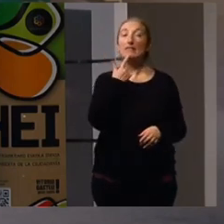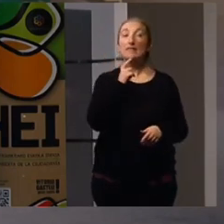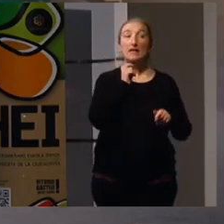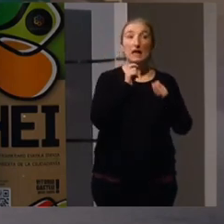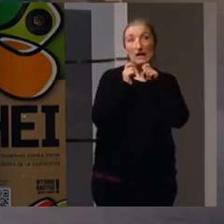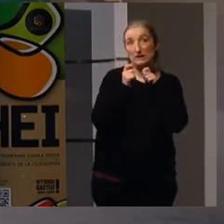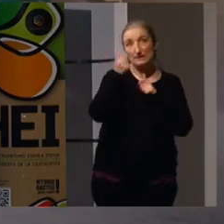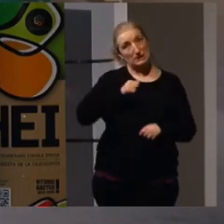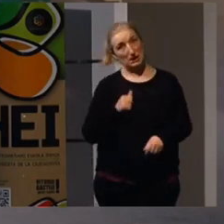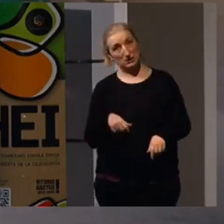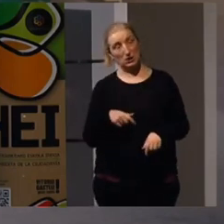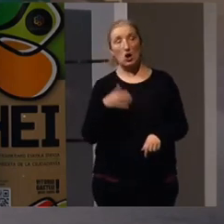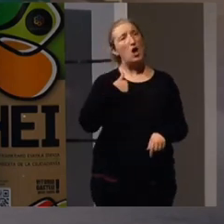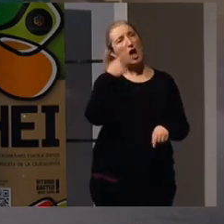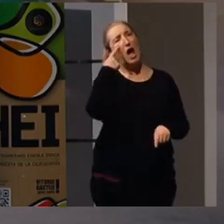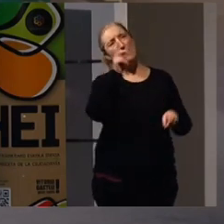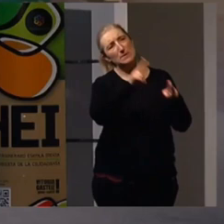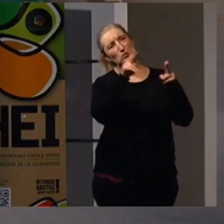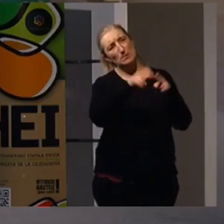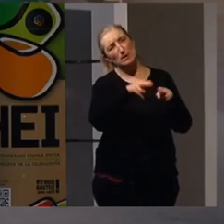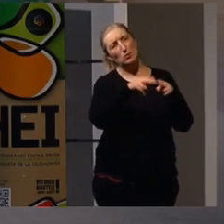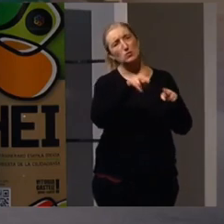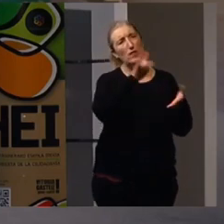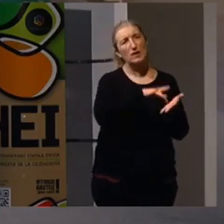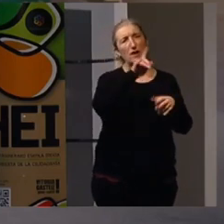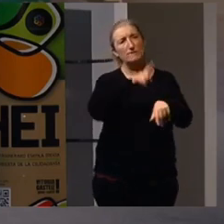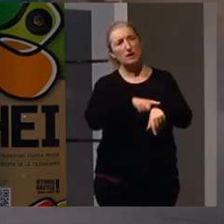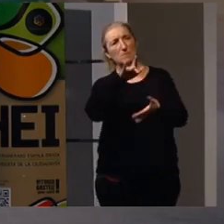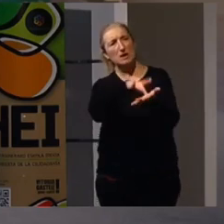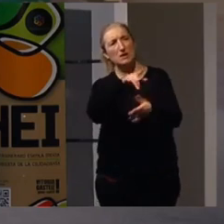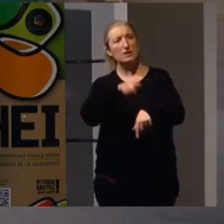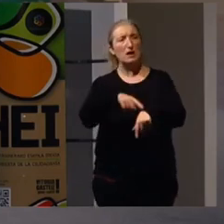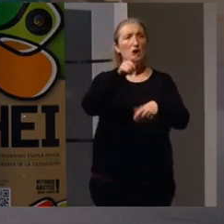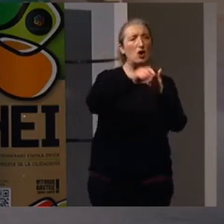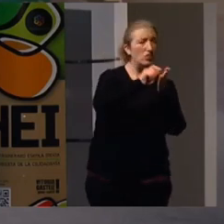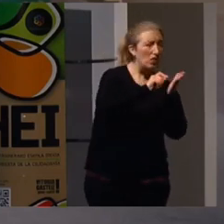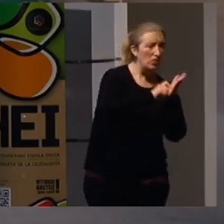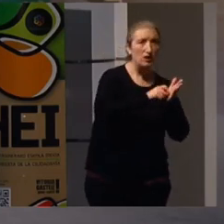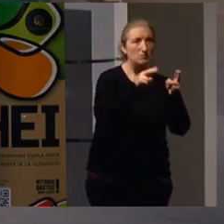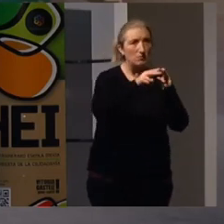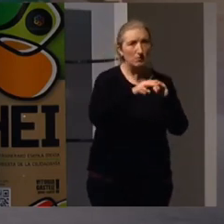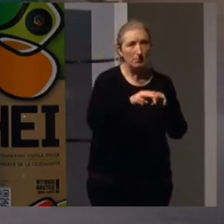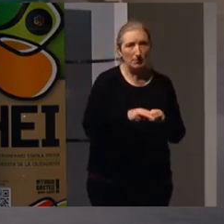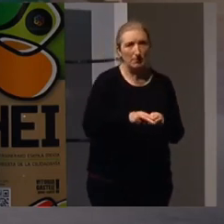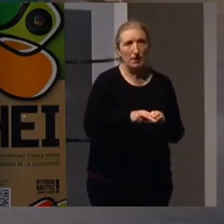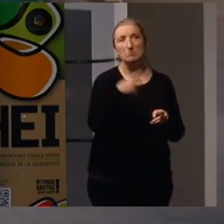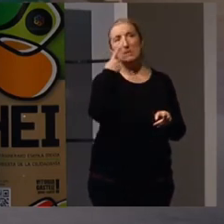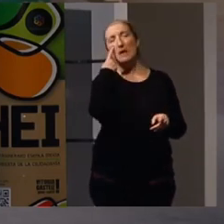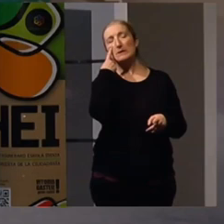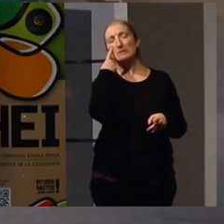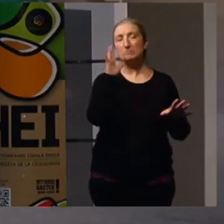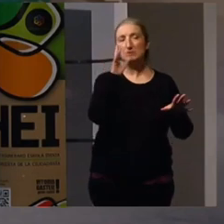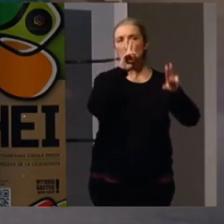que entrevista es él. Pregunta horarios, pregunta días, pregunta fechas, pregunta condiciones, o sea, quiere imponer